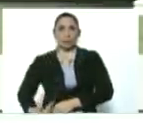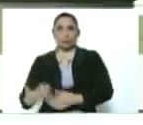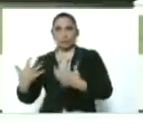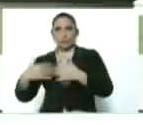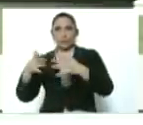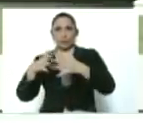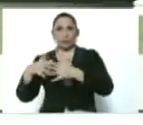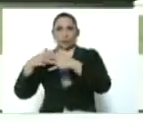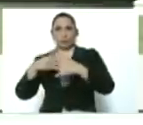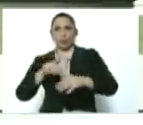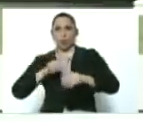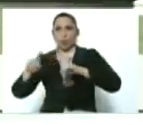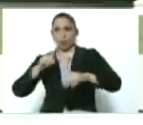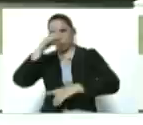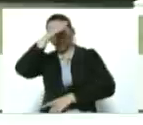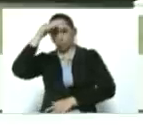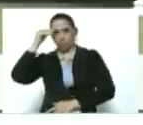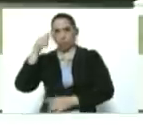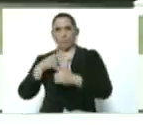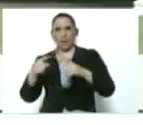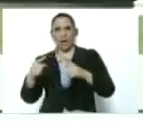para articular